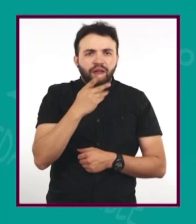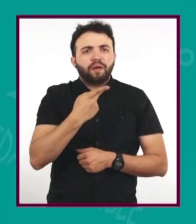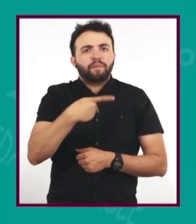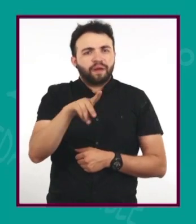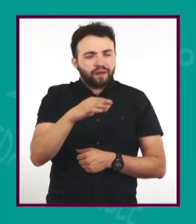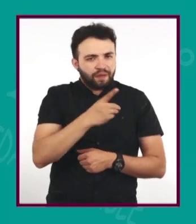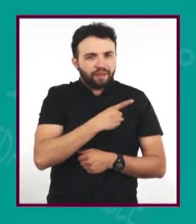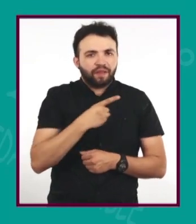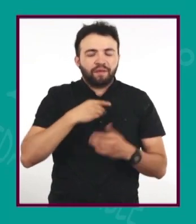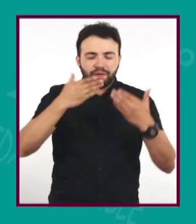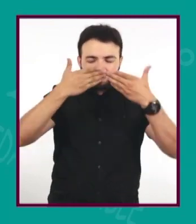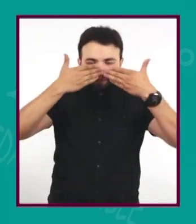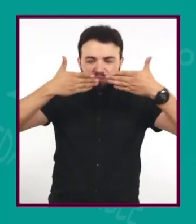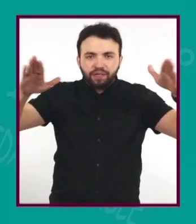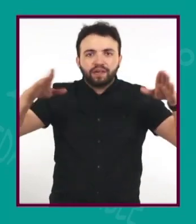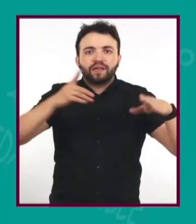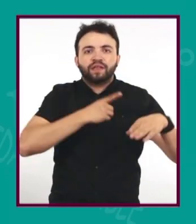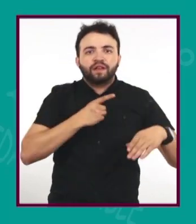pensar.